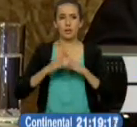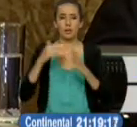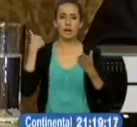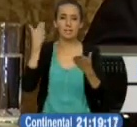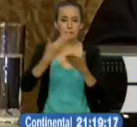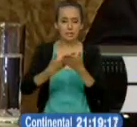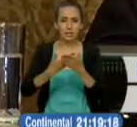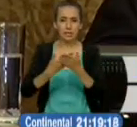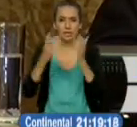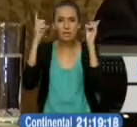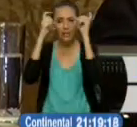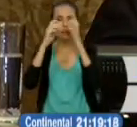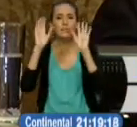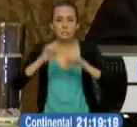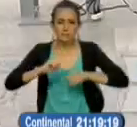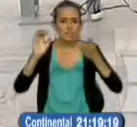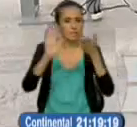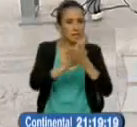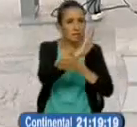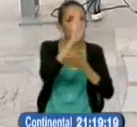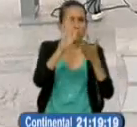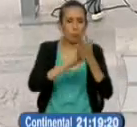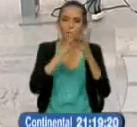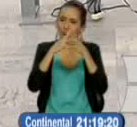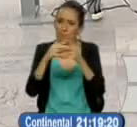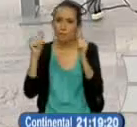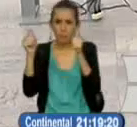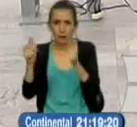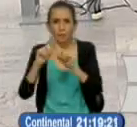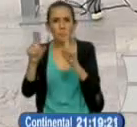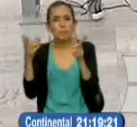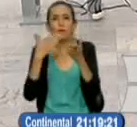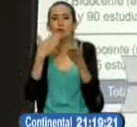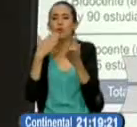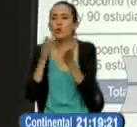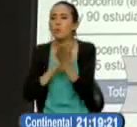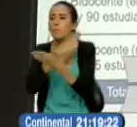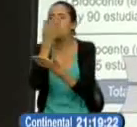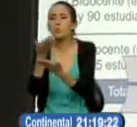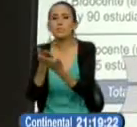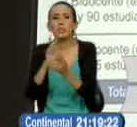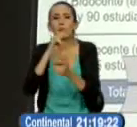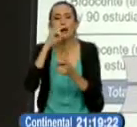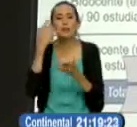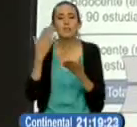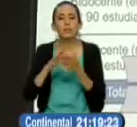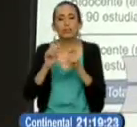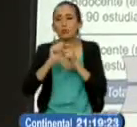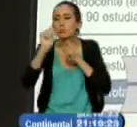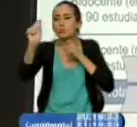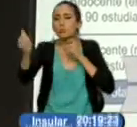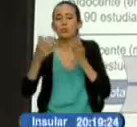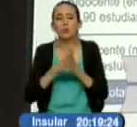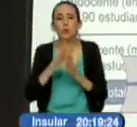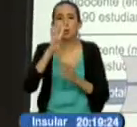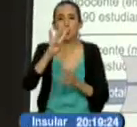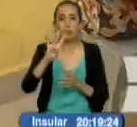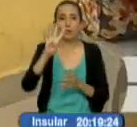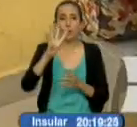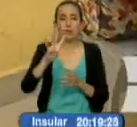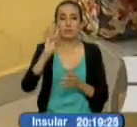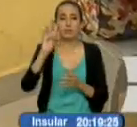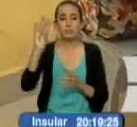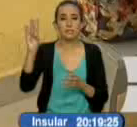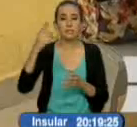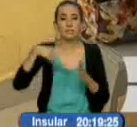pues por más de calidad que sea la escuela. Aspecto ya abordado en el Ministerio de Educación, donde se encontraron 47 establecimientos con este inconveniente,